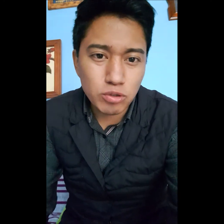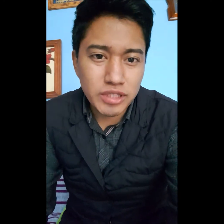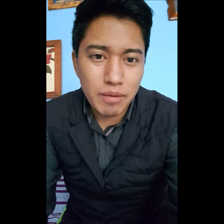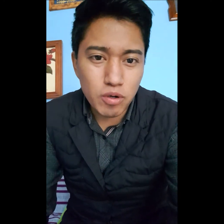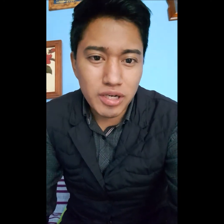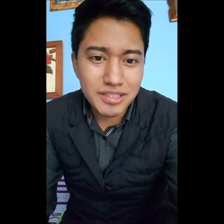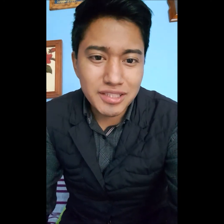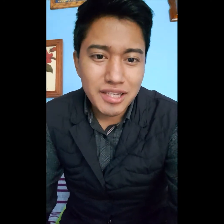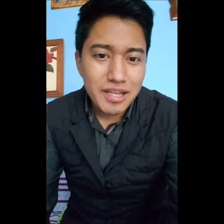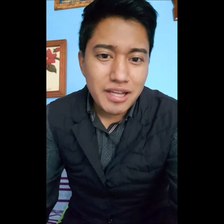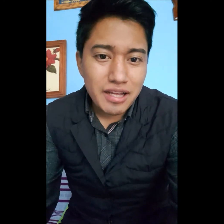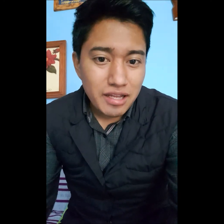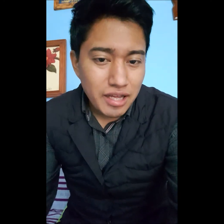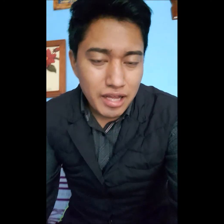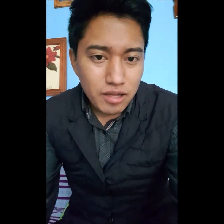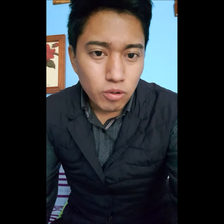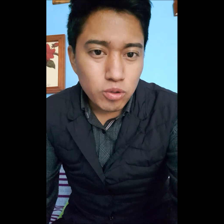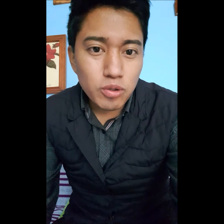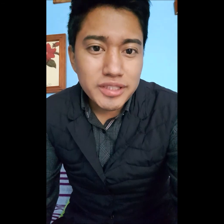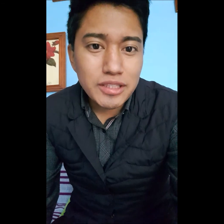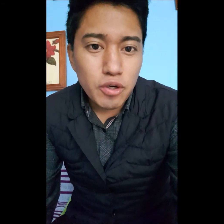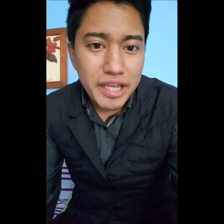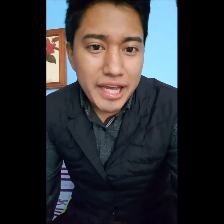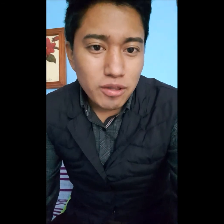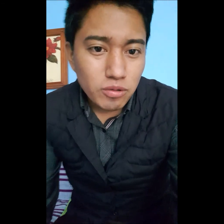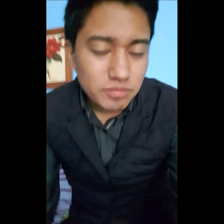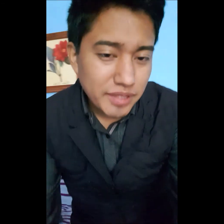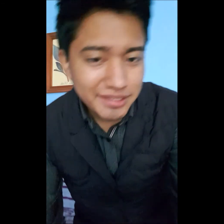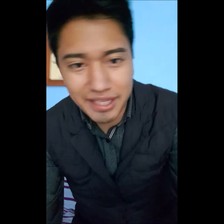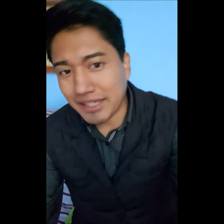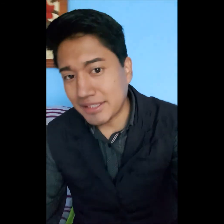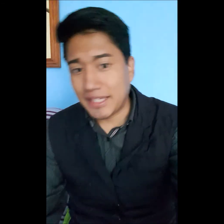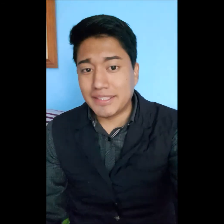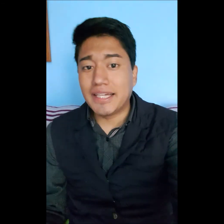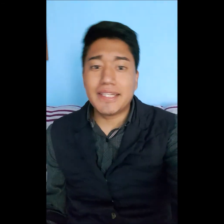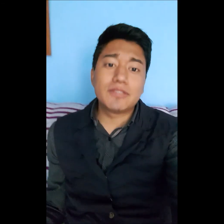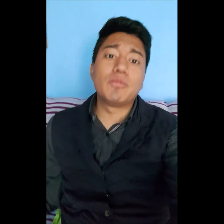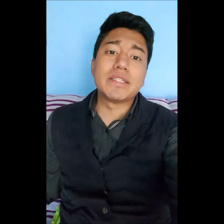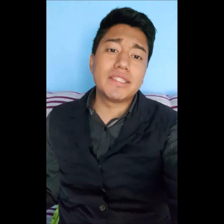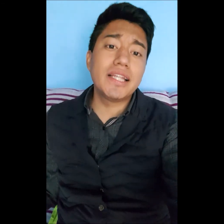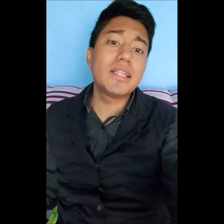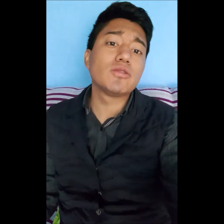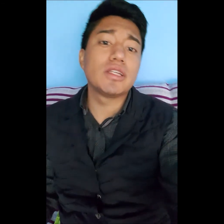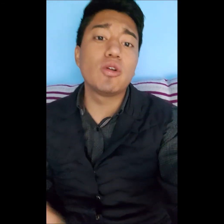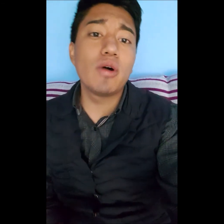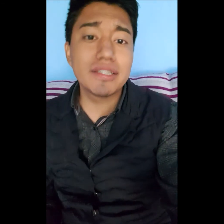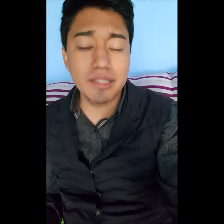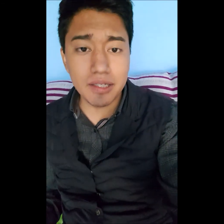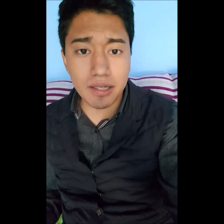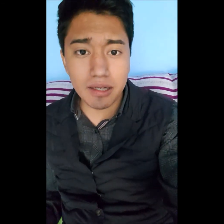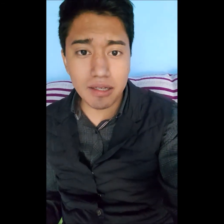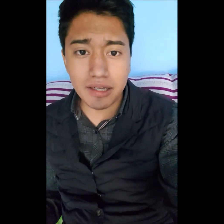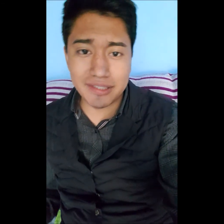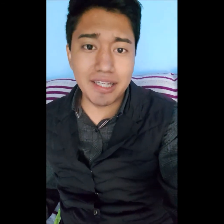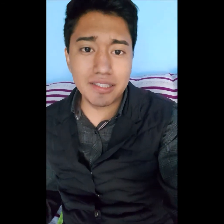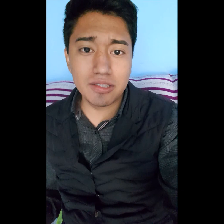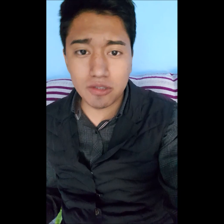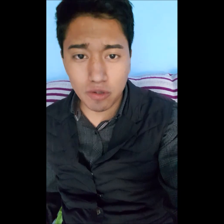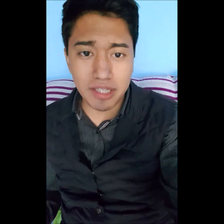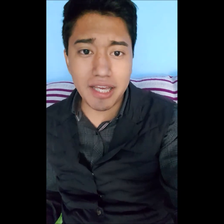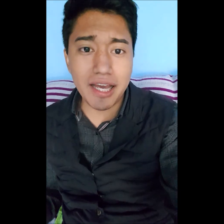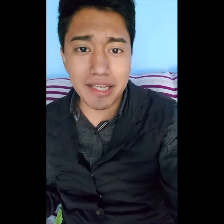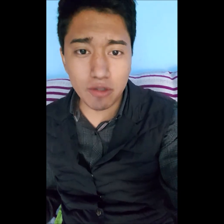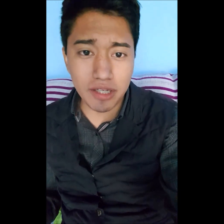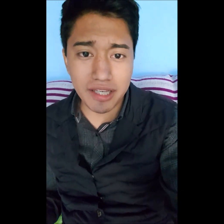embón a estos cabrones con todo están lloriqueando que si es que se hace esto el presidente o si no lo hace es tan